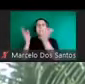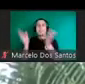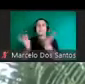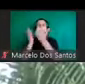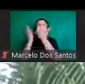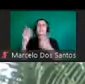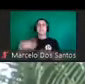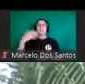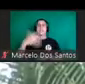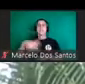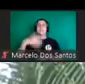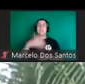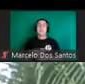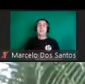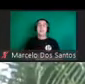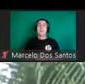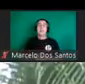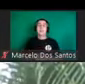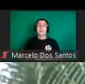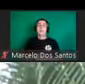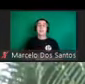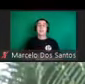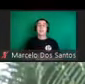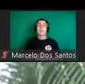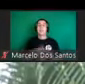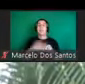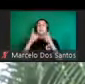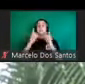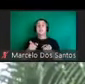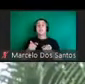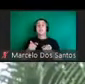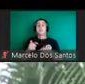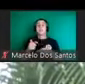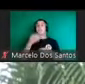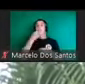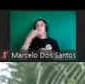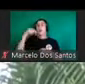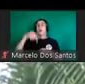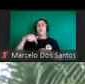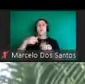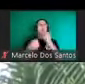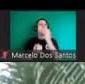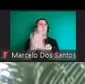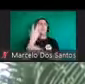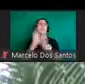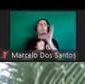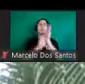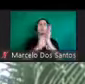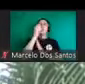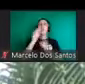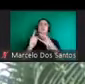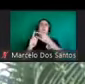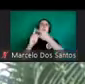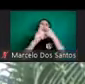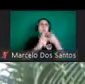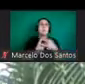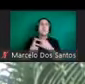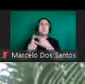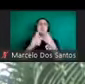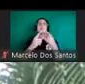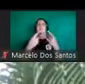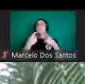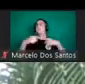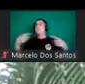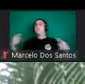probablemente herramientas tecnológicas, plataformas como Zoom y otras, son un día a día que para ellos